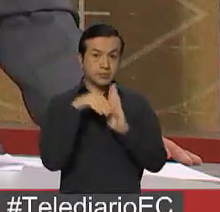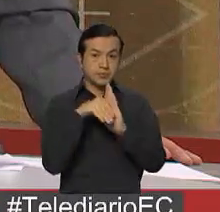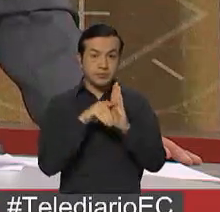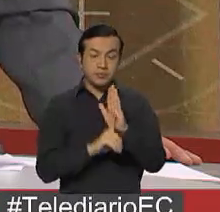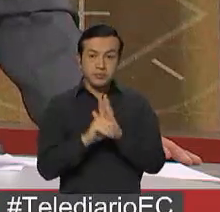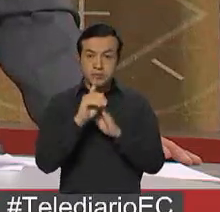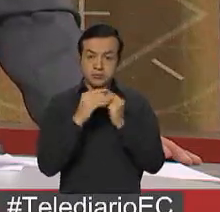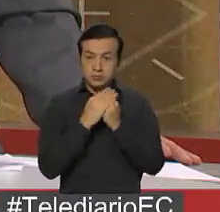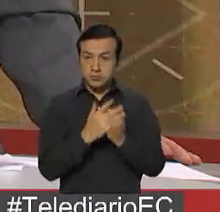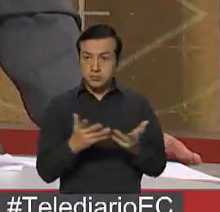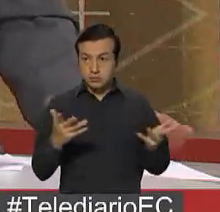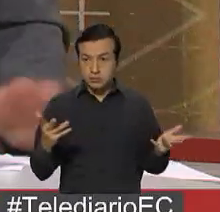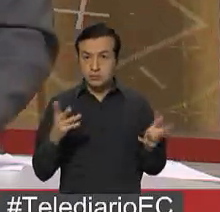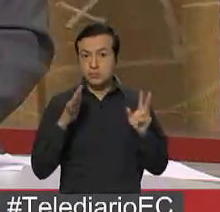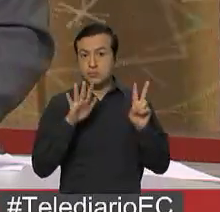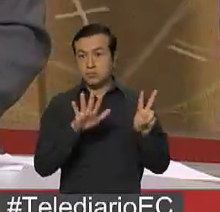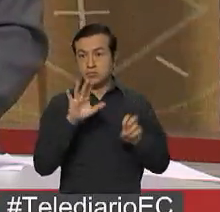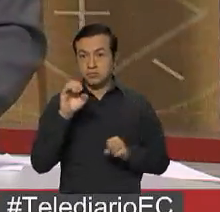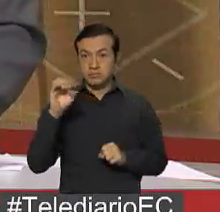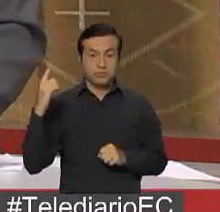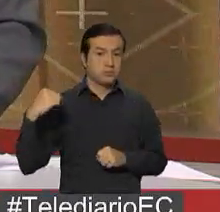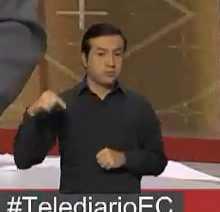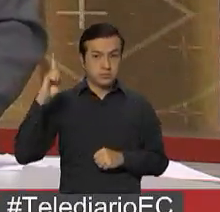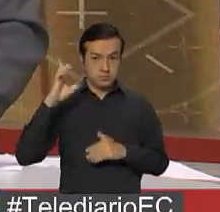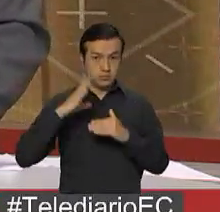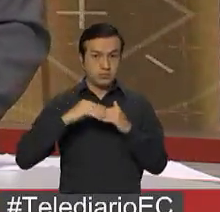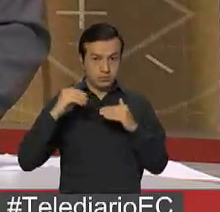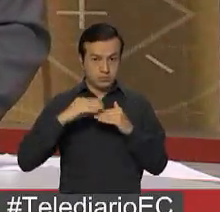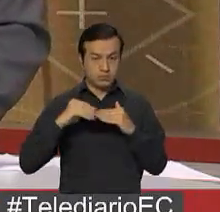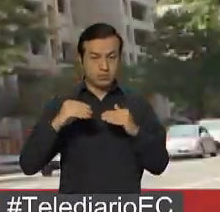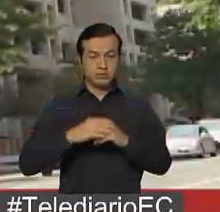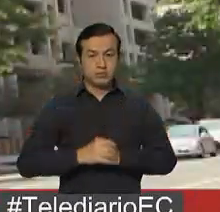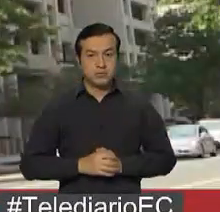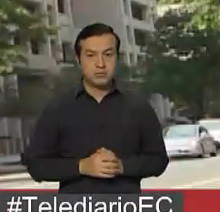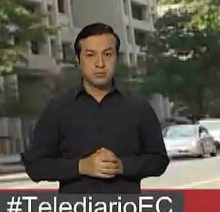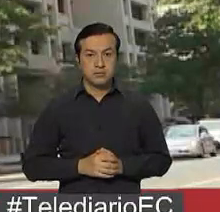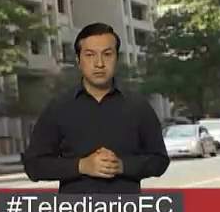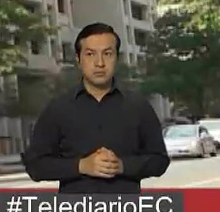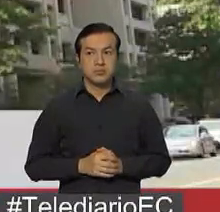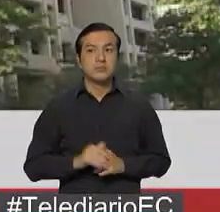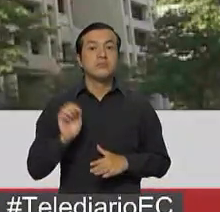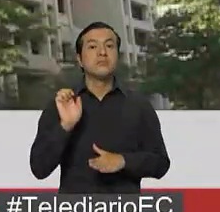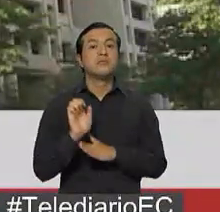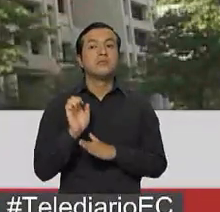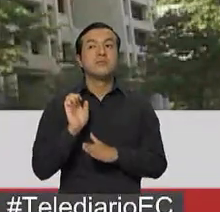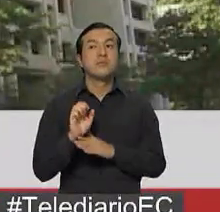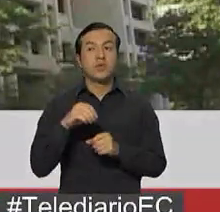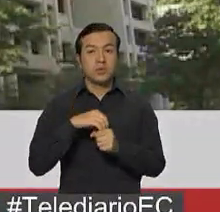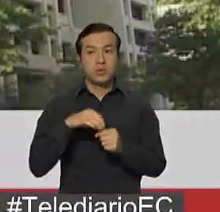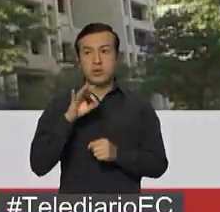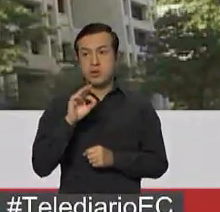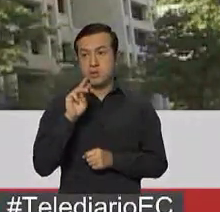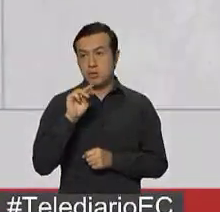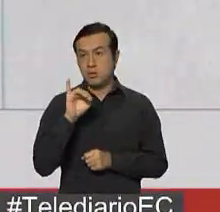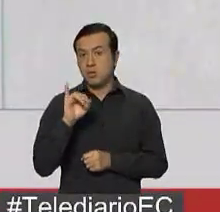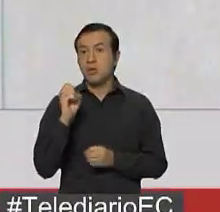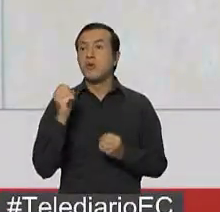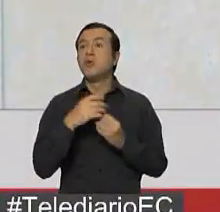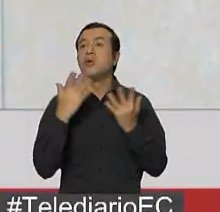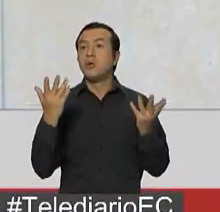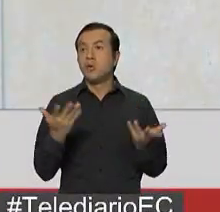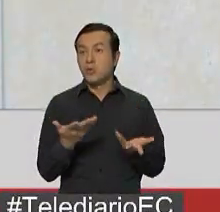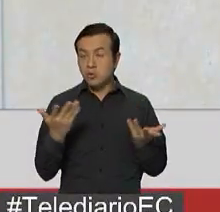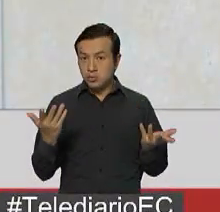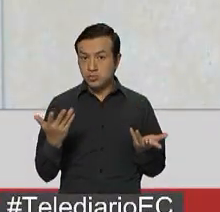de desarrrollo 700 millones de dólares más el jugador recibirá del fondo monetario internacional a través del